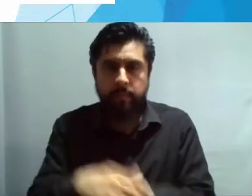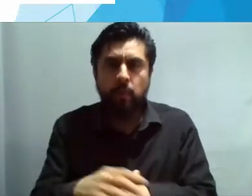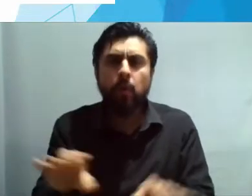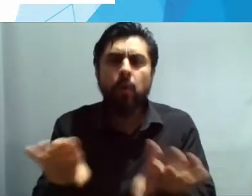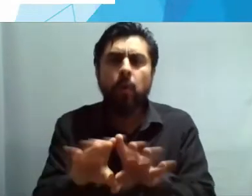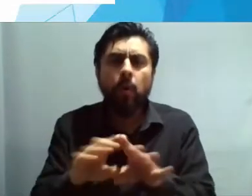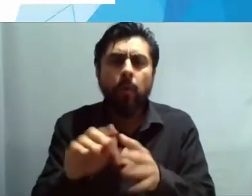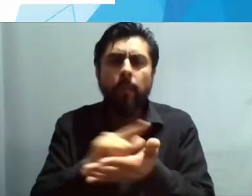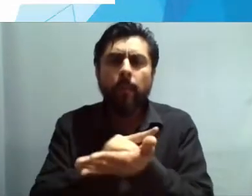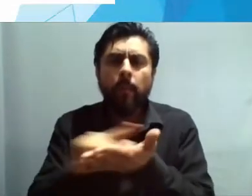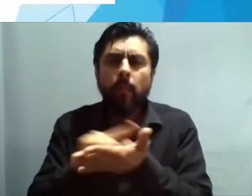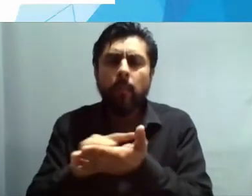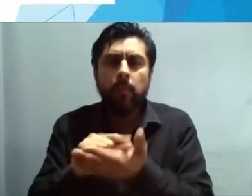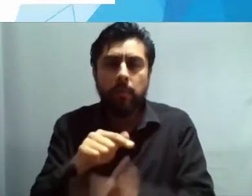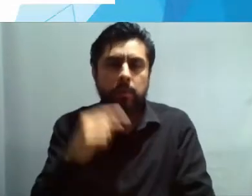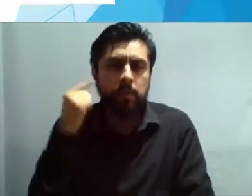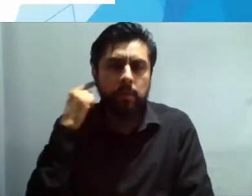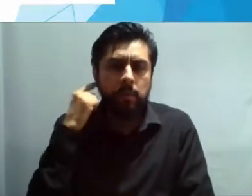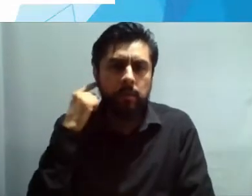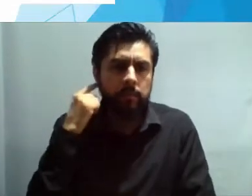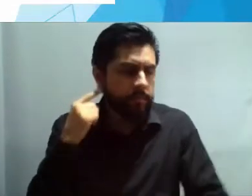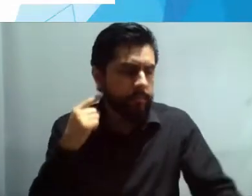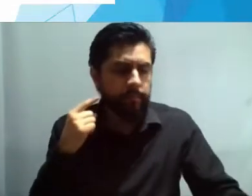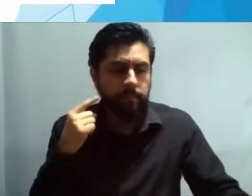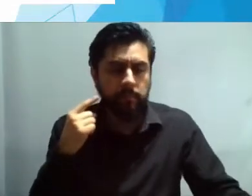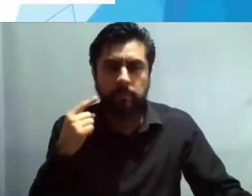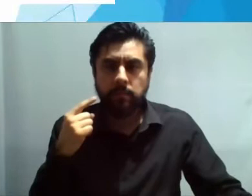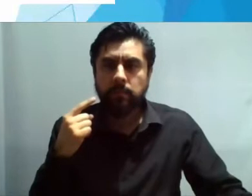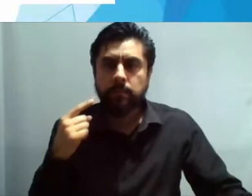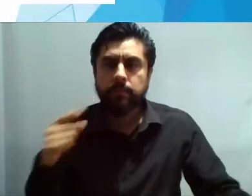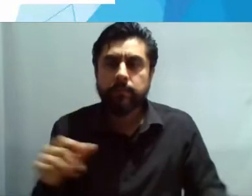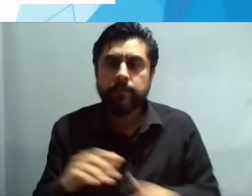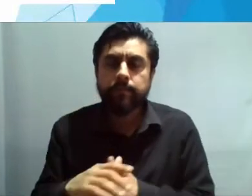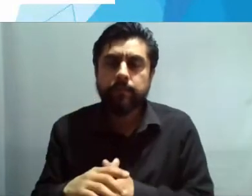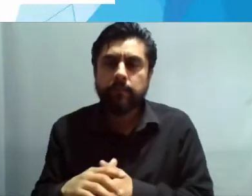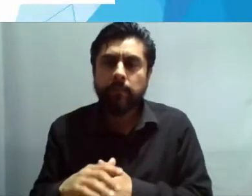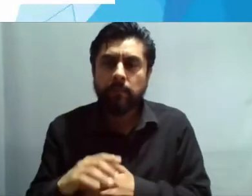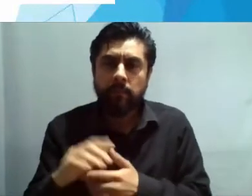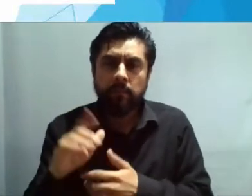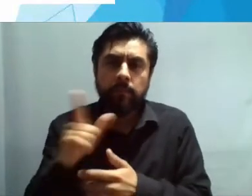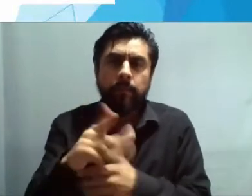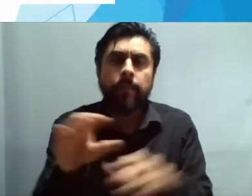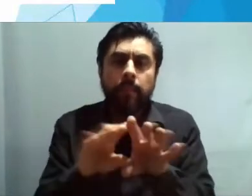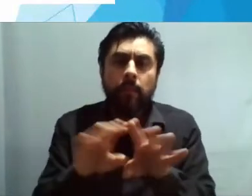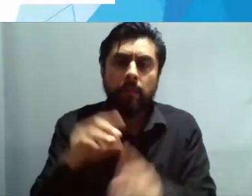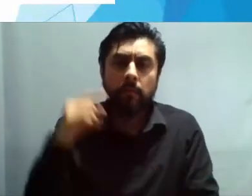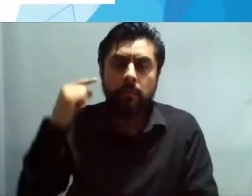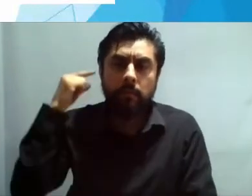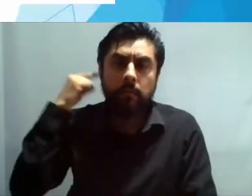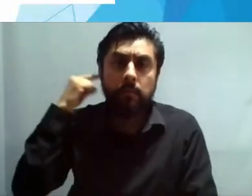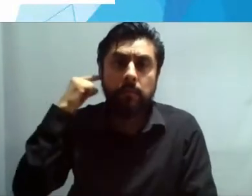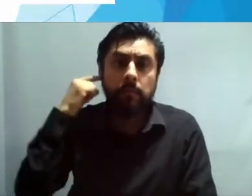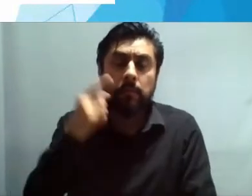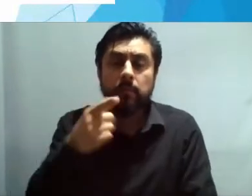forma autónoma, automática, por así decirlo. Los oídos se limpian por sí solos. ¿Cómo se